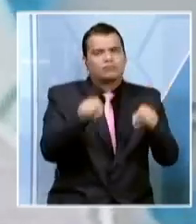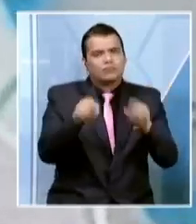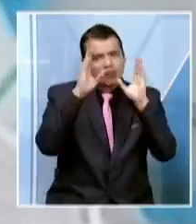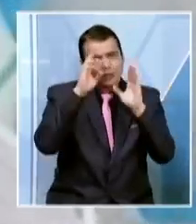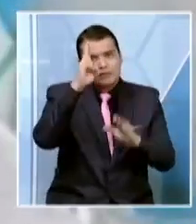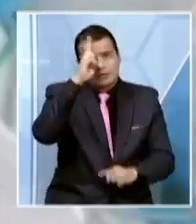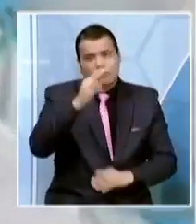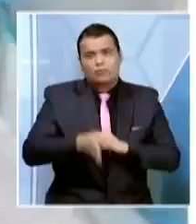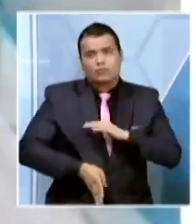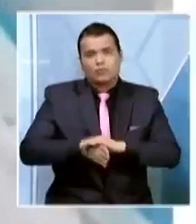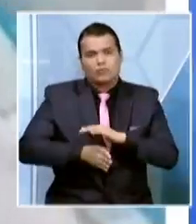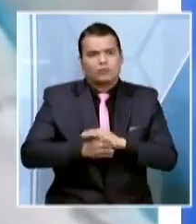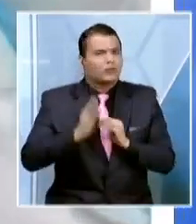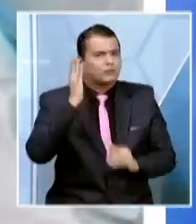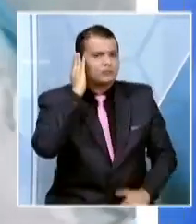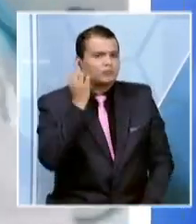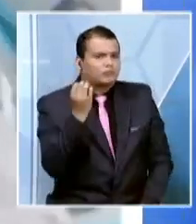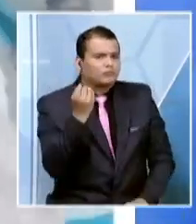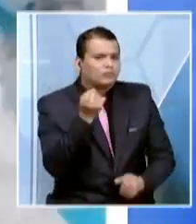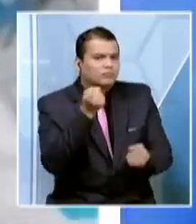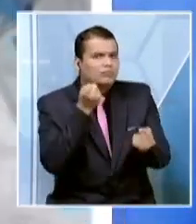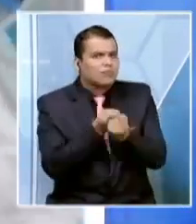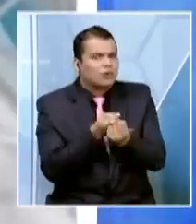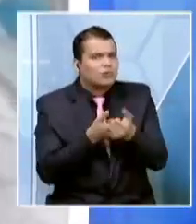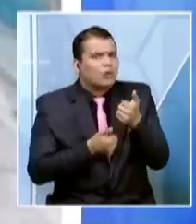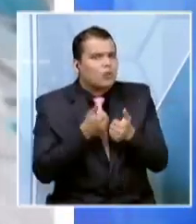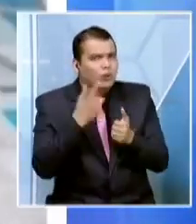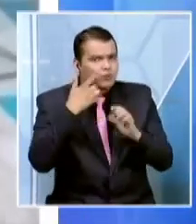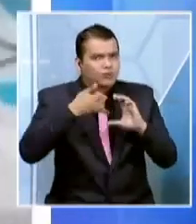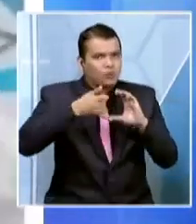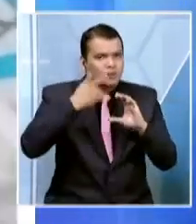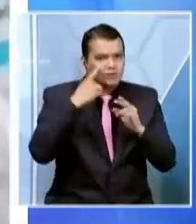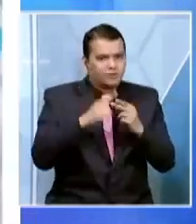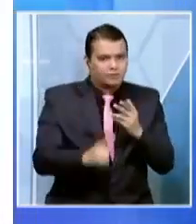de su hijo. Los números en los que la pueden contactar son en WhatsApp el